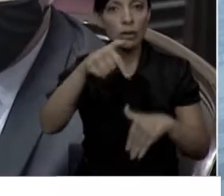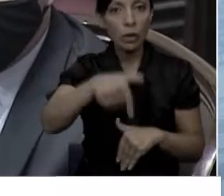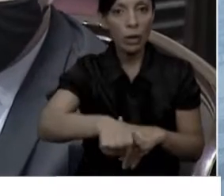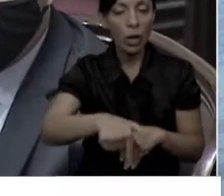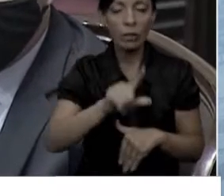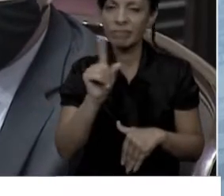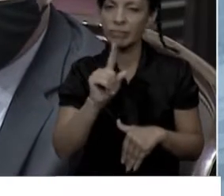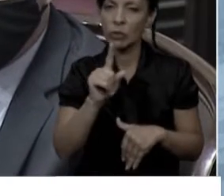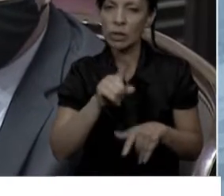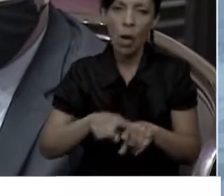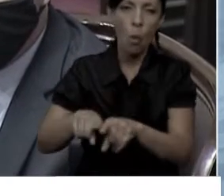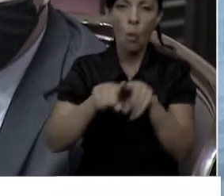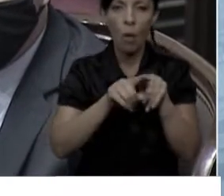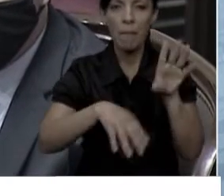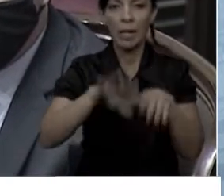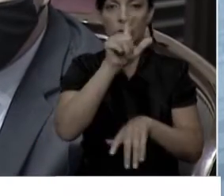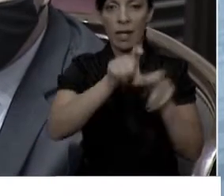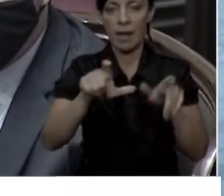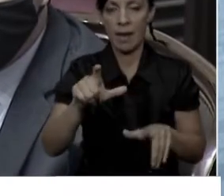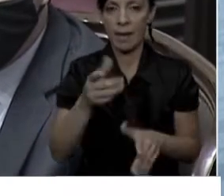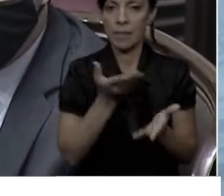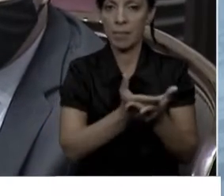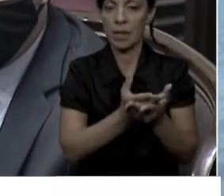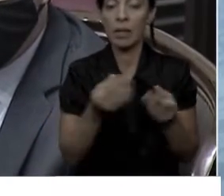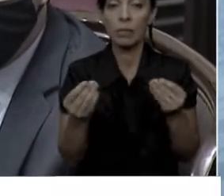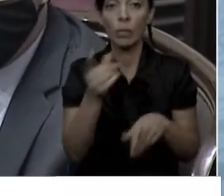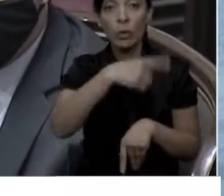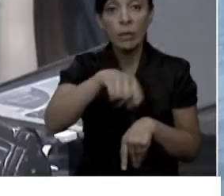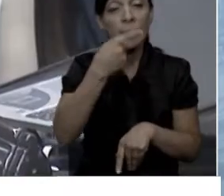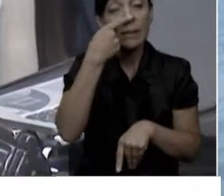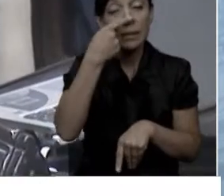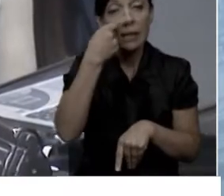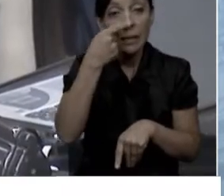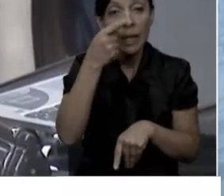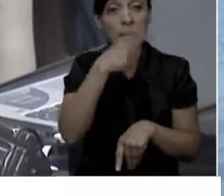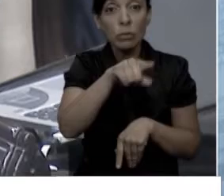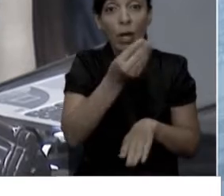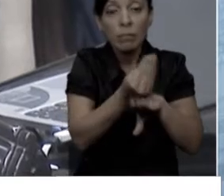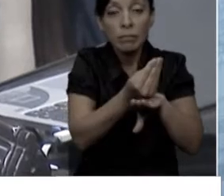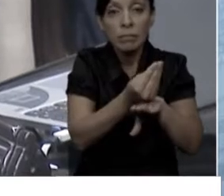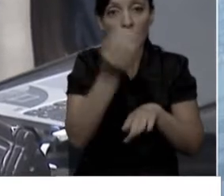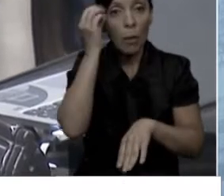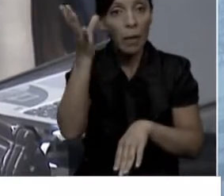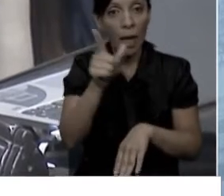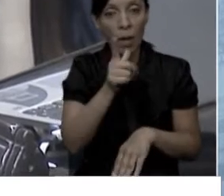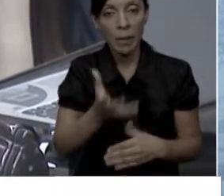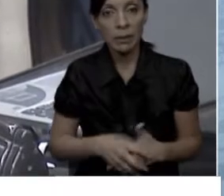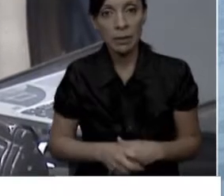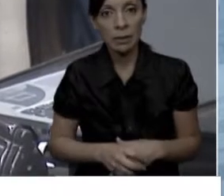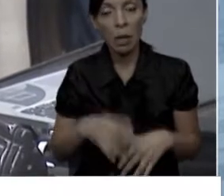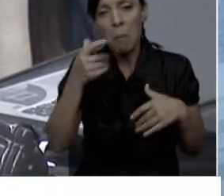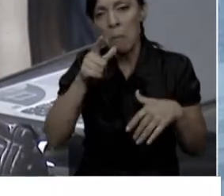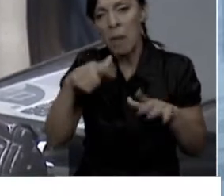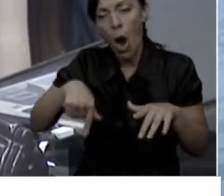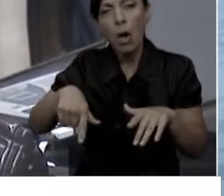va a representar lo que el pueblo argentino pide, porque muchos se olvidaron de los intereses de quienes representan. Hoy quizás seamos minoría en